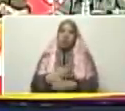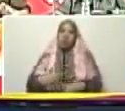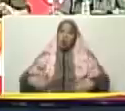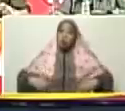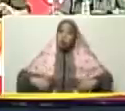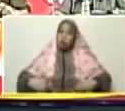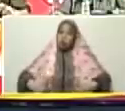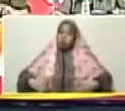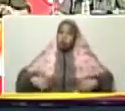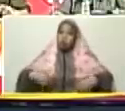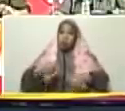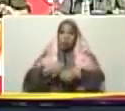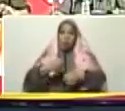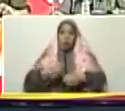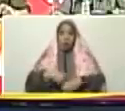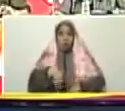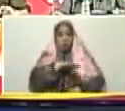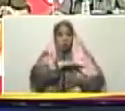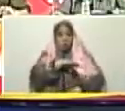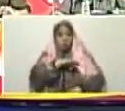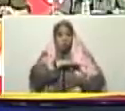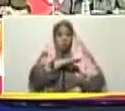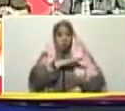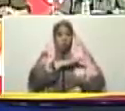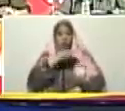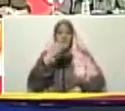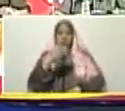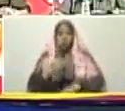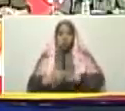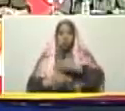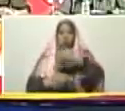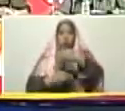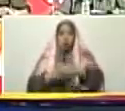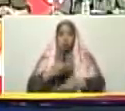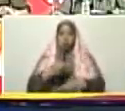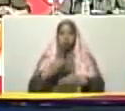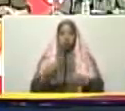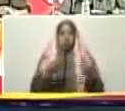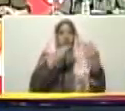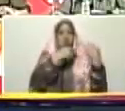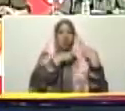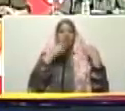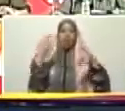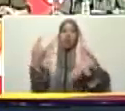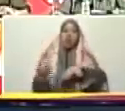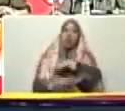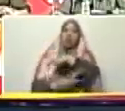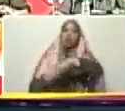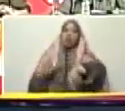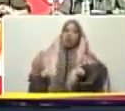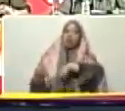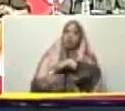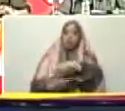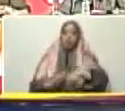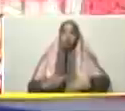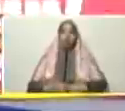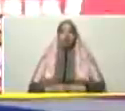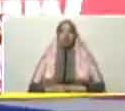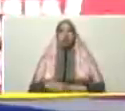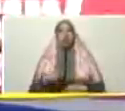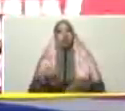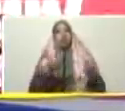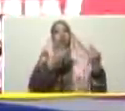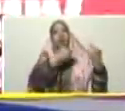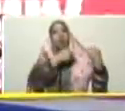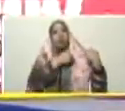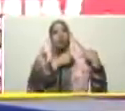vamos a sacar adelante esta dirección colectiva de la revolución que esta dirección